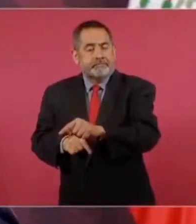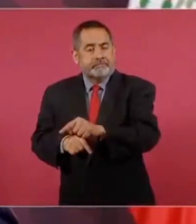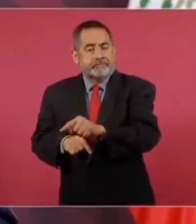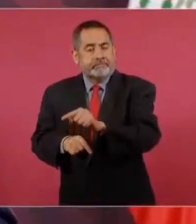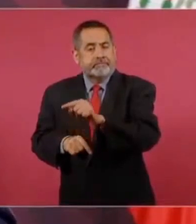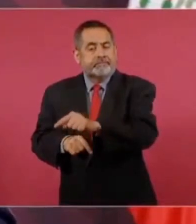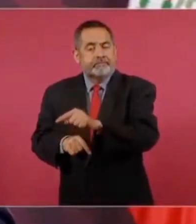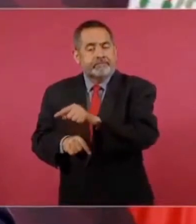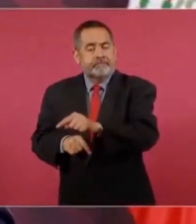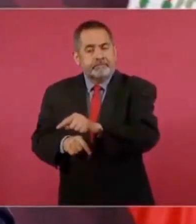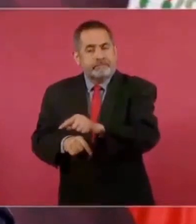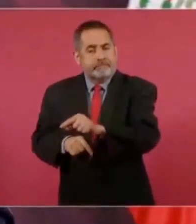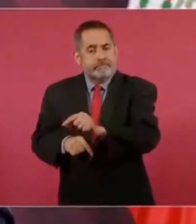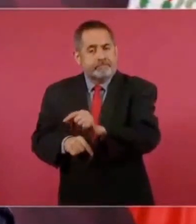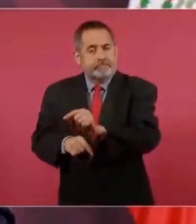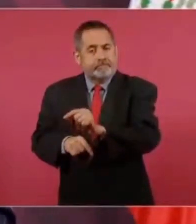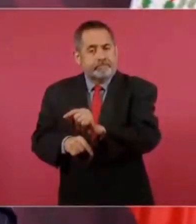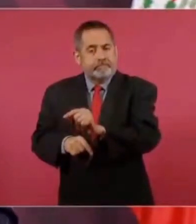el